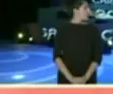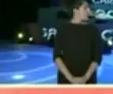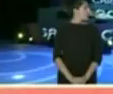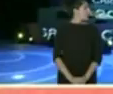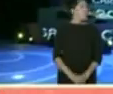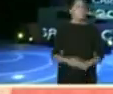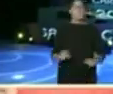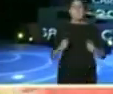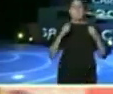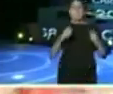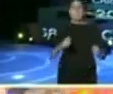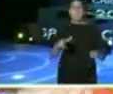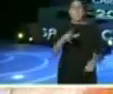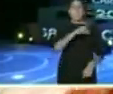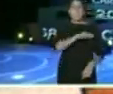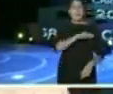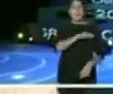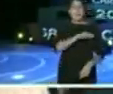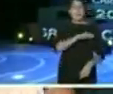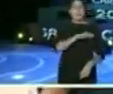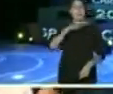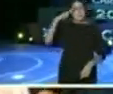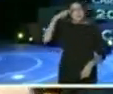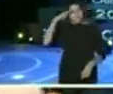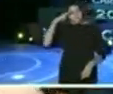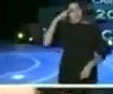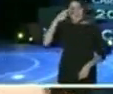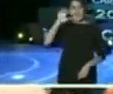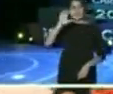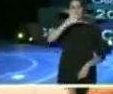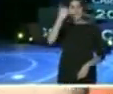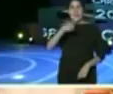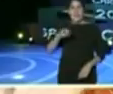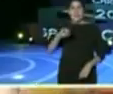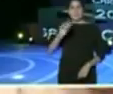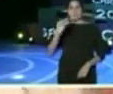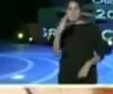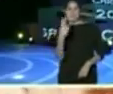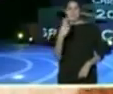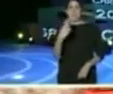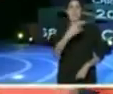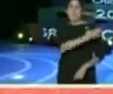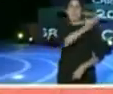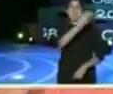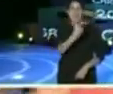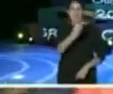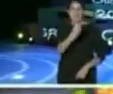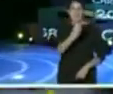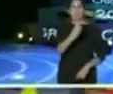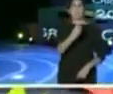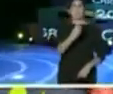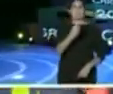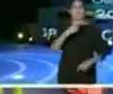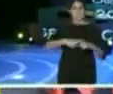Entrega el premio. El excelentísimo señor don José Alberto Díaz Estebanes, teniente alcalde de Santa Cruz de Tenerife. Acompañado de la